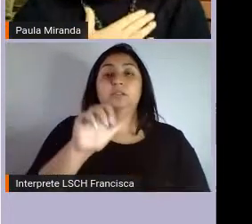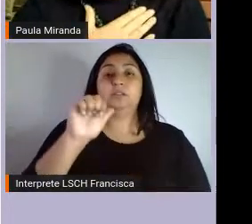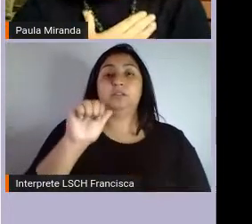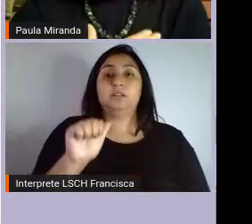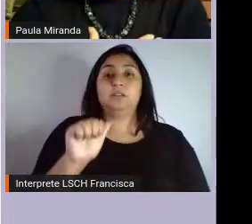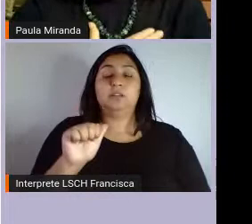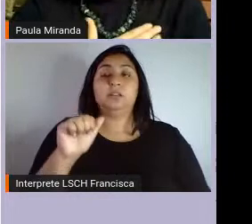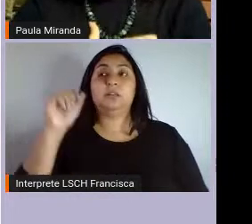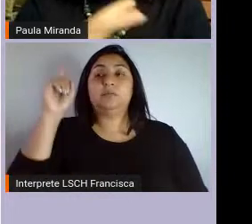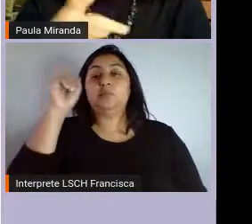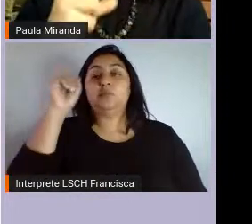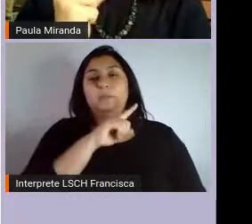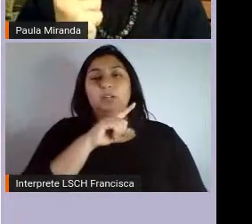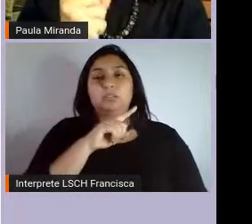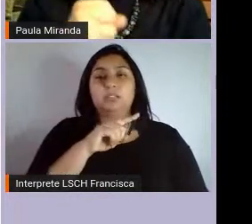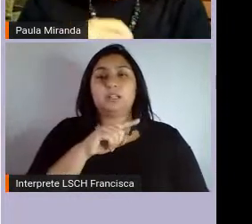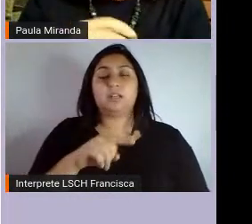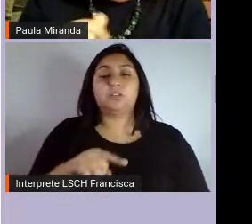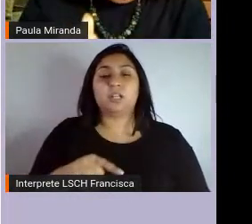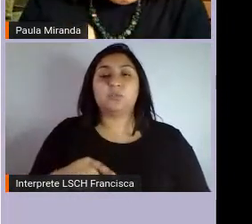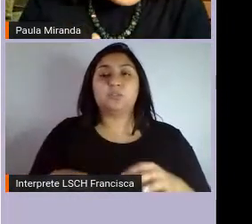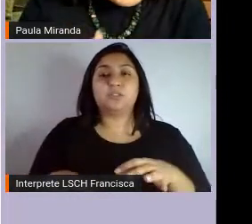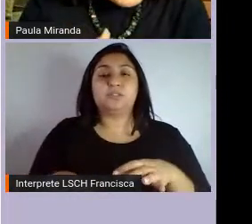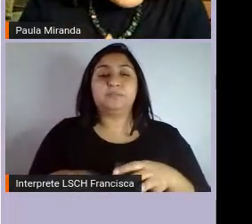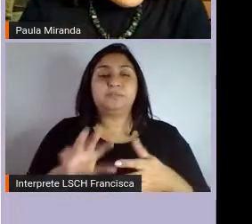composiciones, pero todo el,